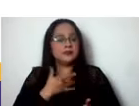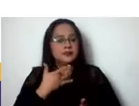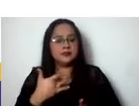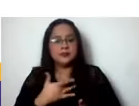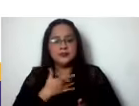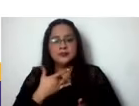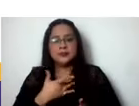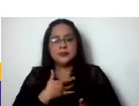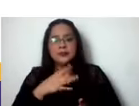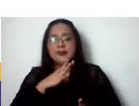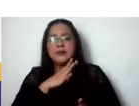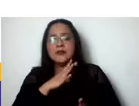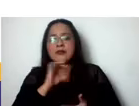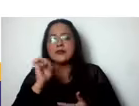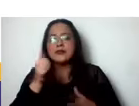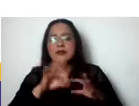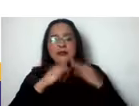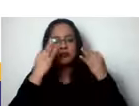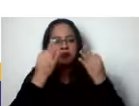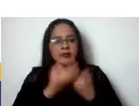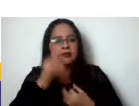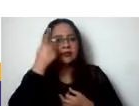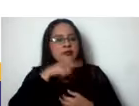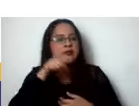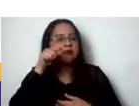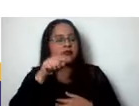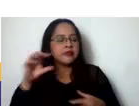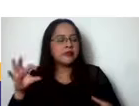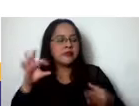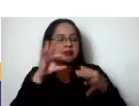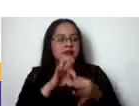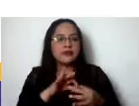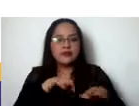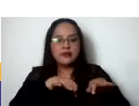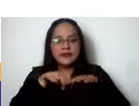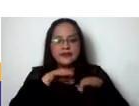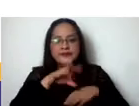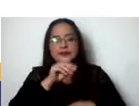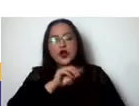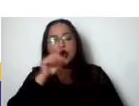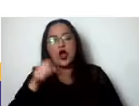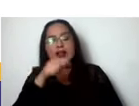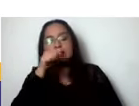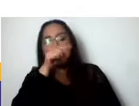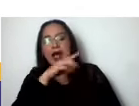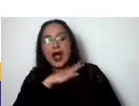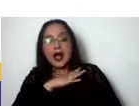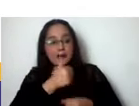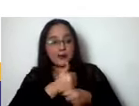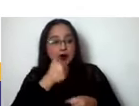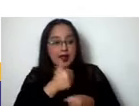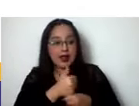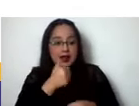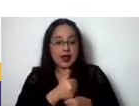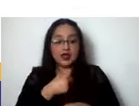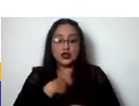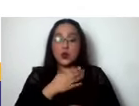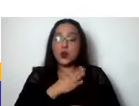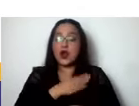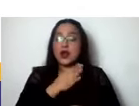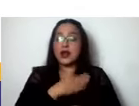de retribuciones en función de que era un trabajo, no te fuiste a cuidar a tu abuela porque eres buena nieta, te fuiste